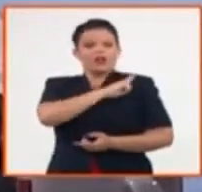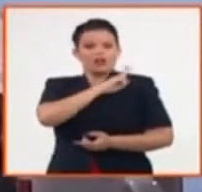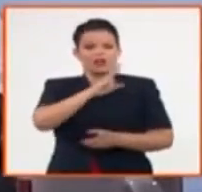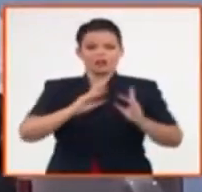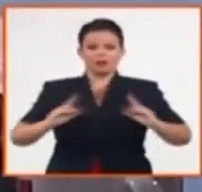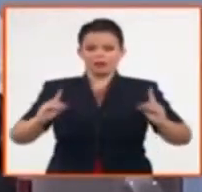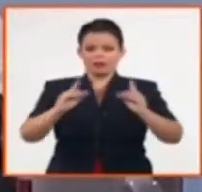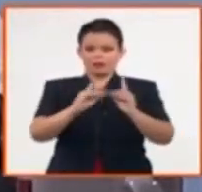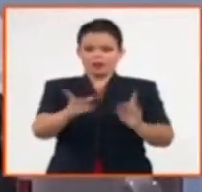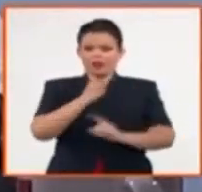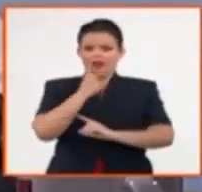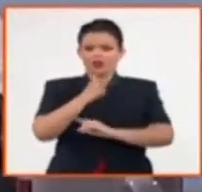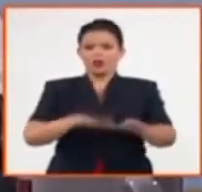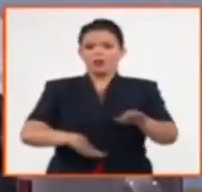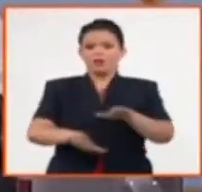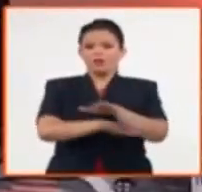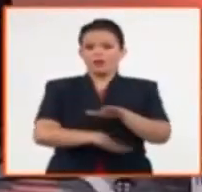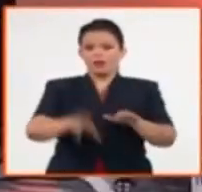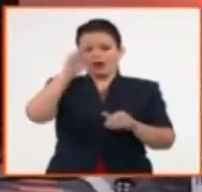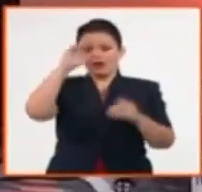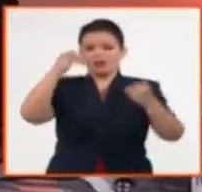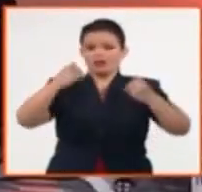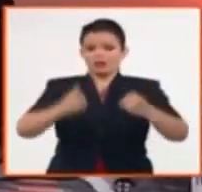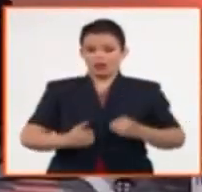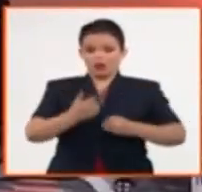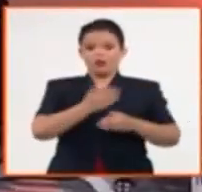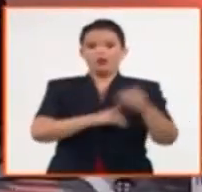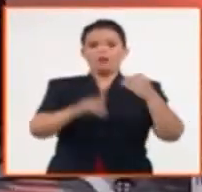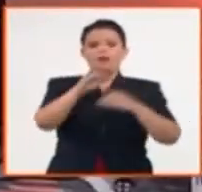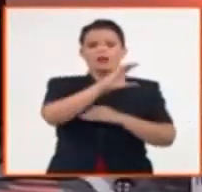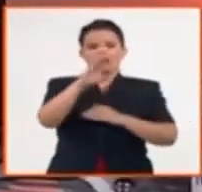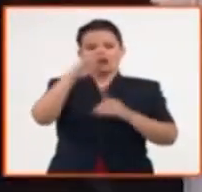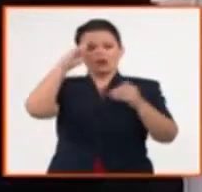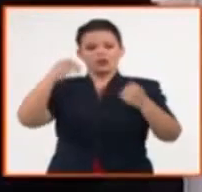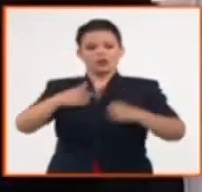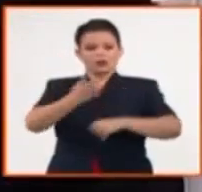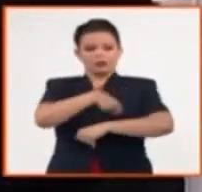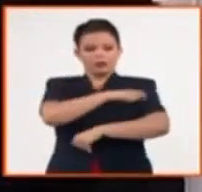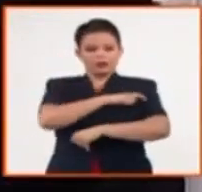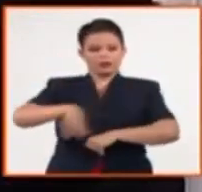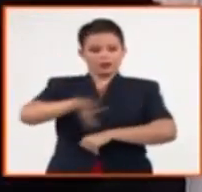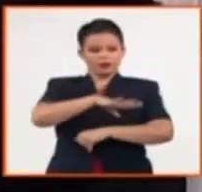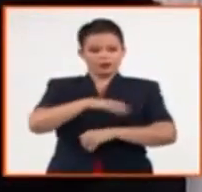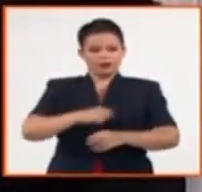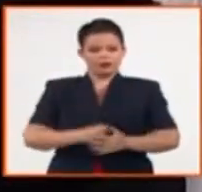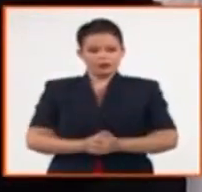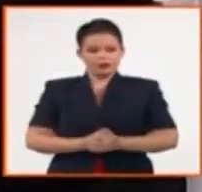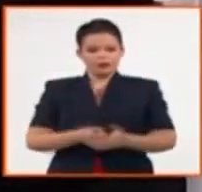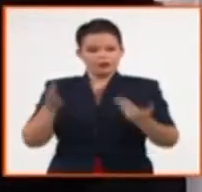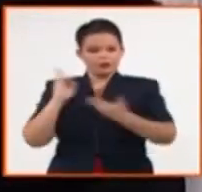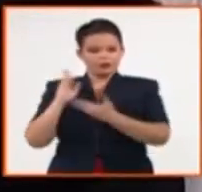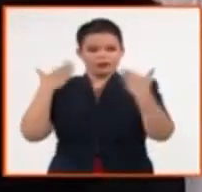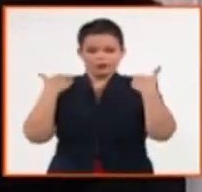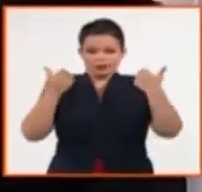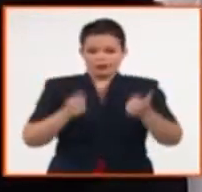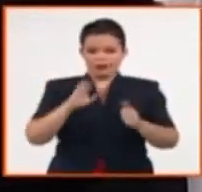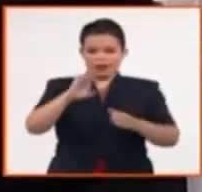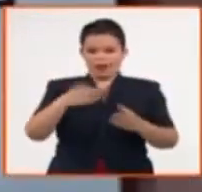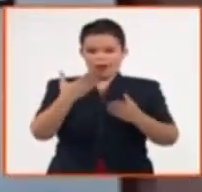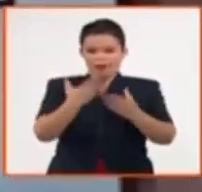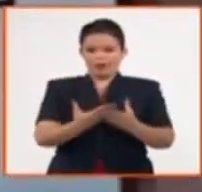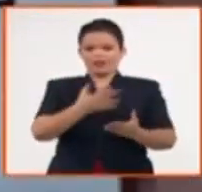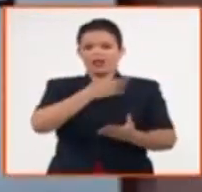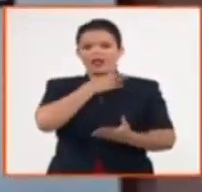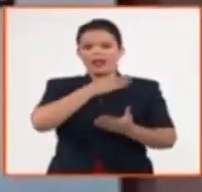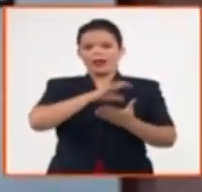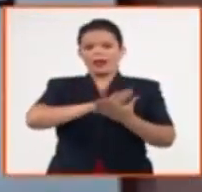Primaria de Salud del Ministerio de Salud Pública, el compañero Ángel Luis Chacón Padrón, director de la empresa Encomet, y el doctor